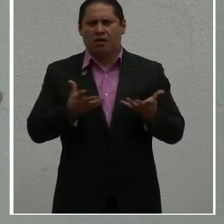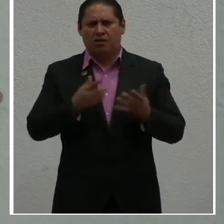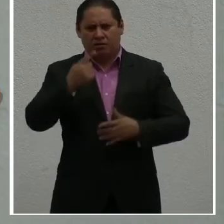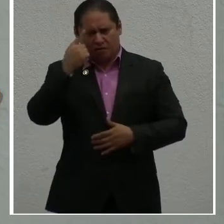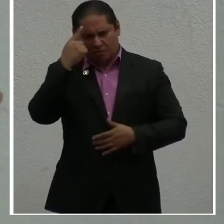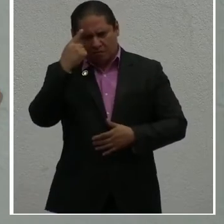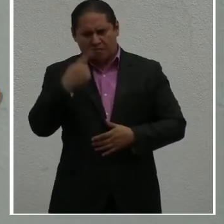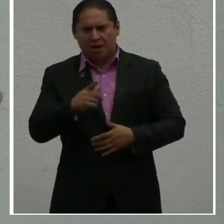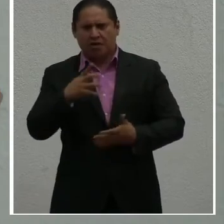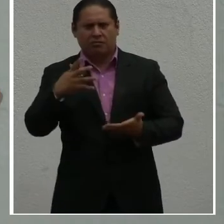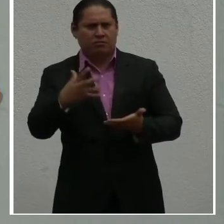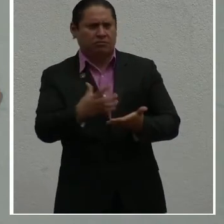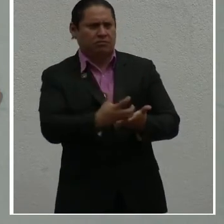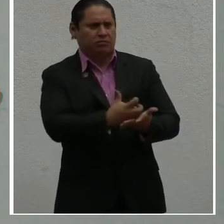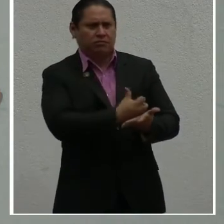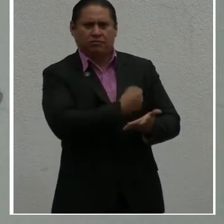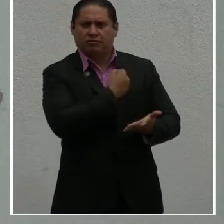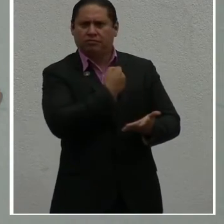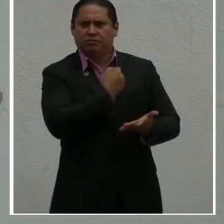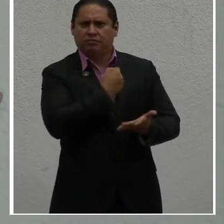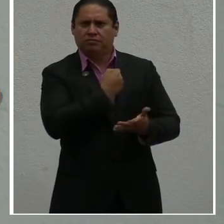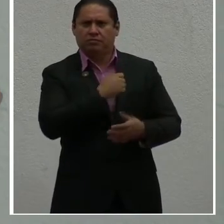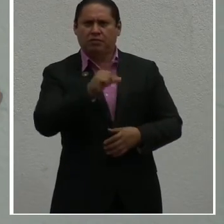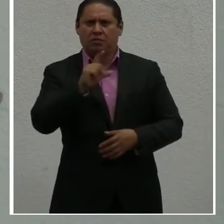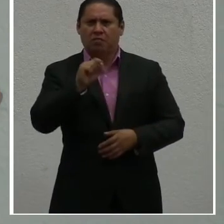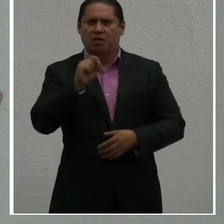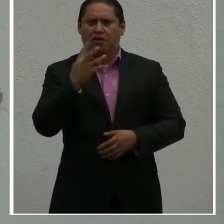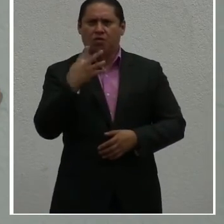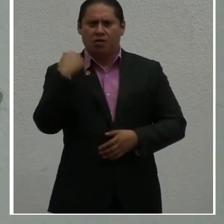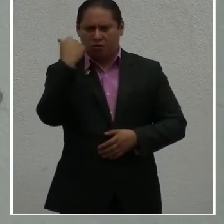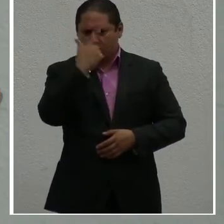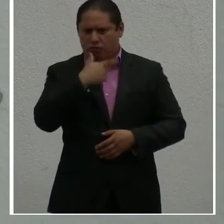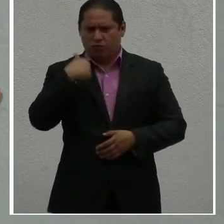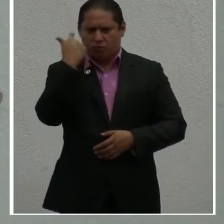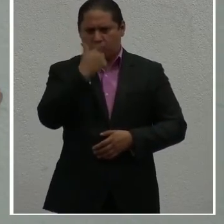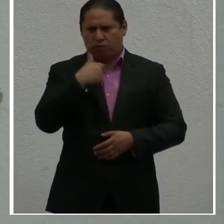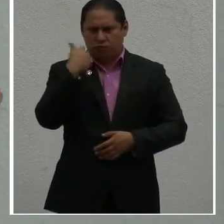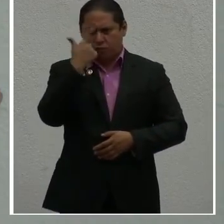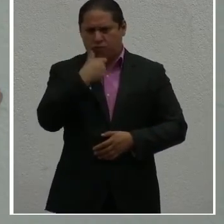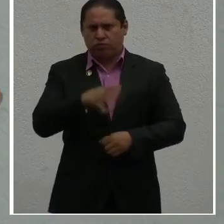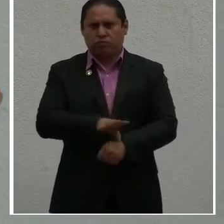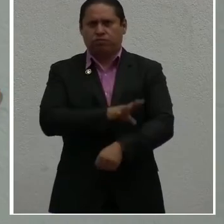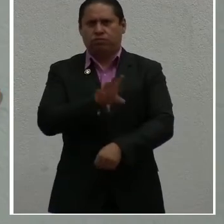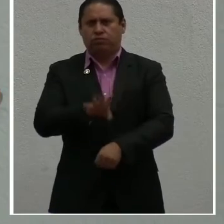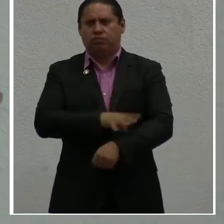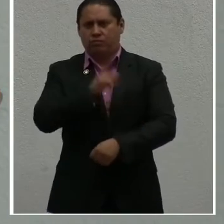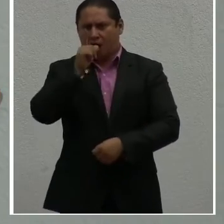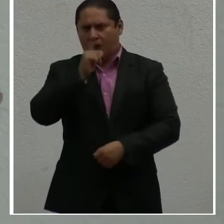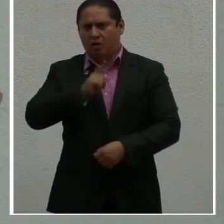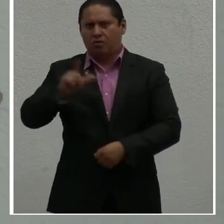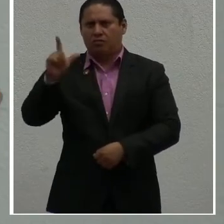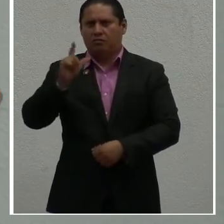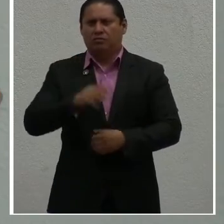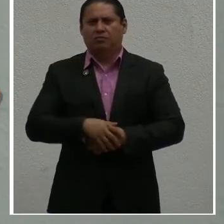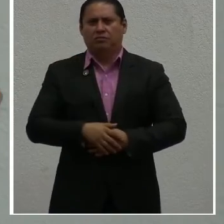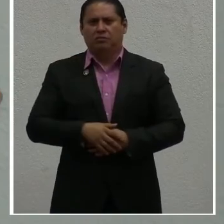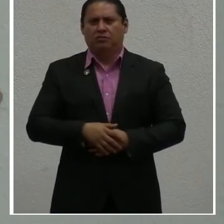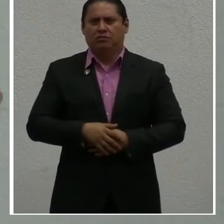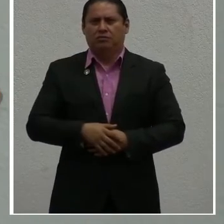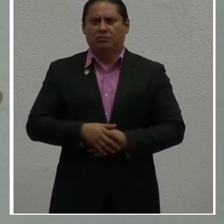esas empresas si tienen las 24 horas del día, los 10,